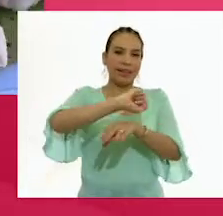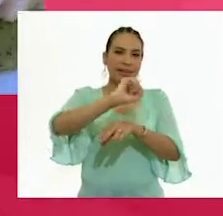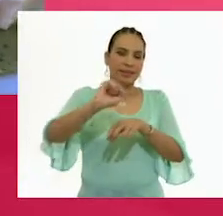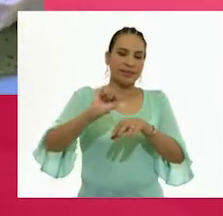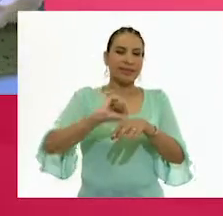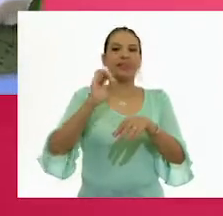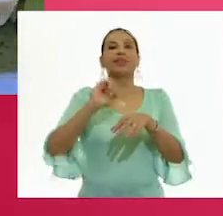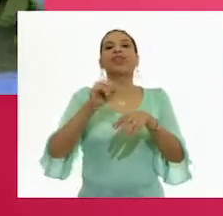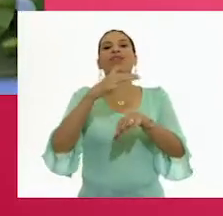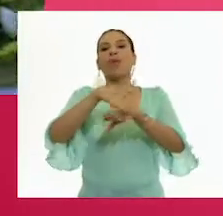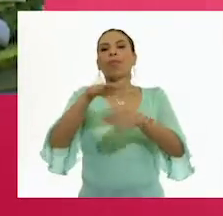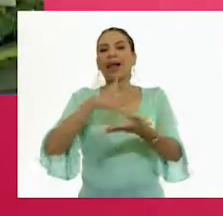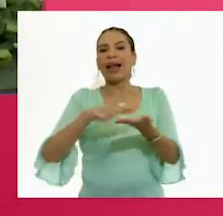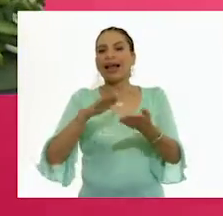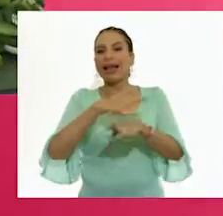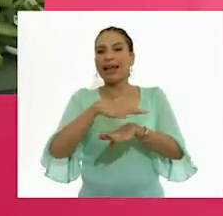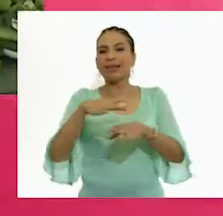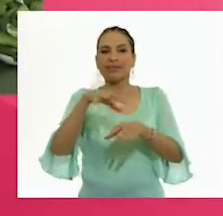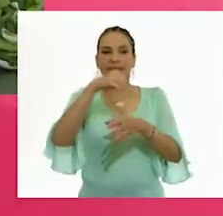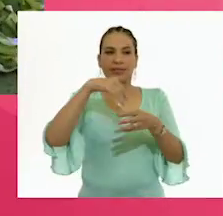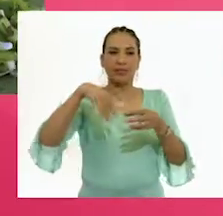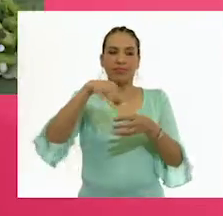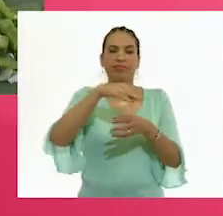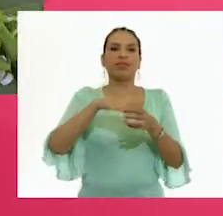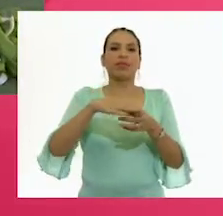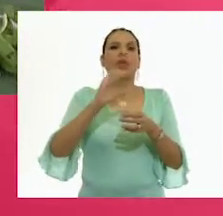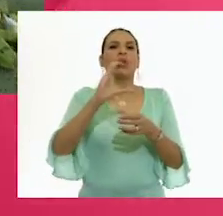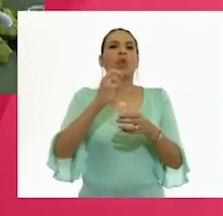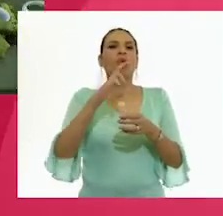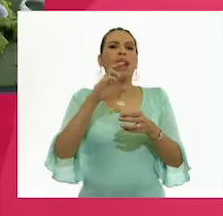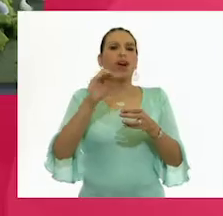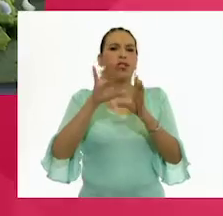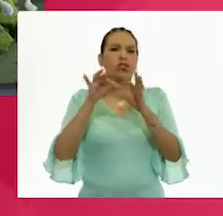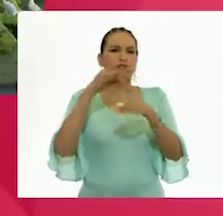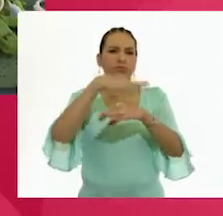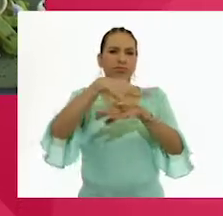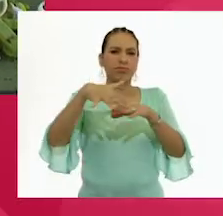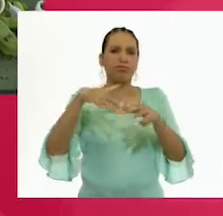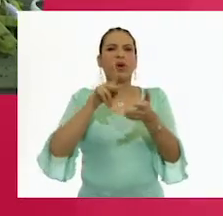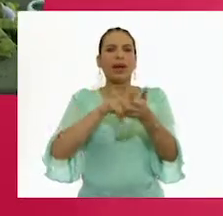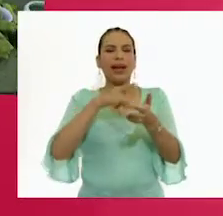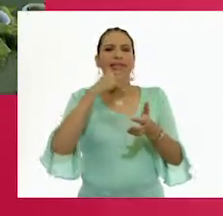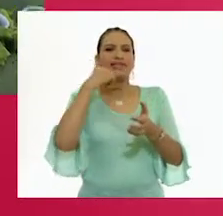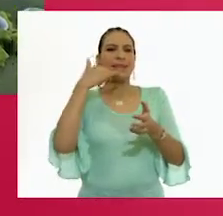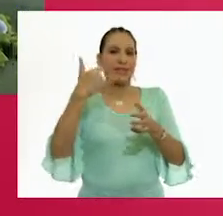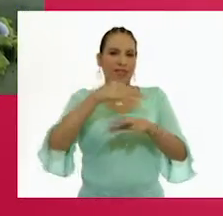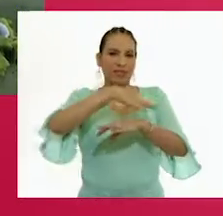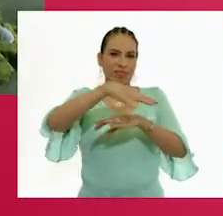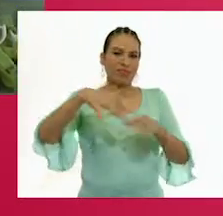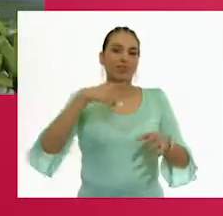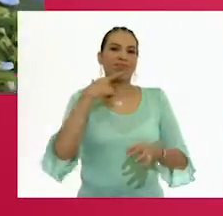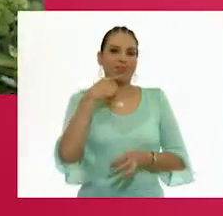sus nopales y serían sus cueritos y nuevamente ponerle salsa para darle